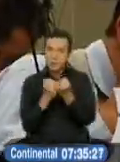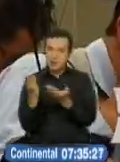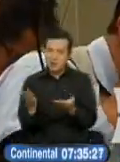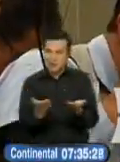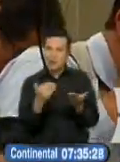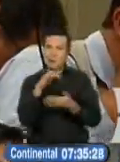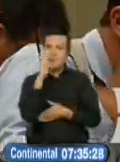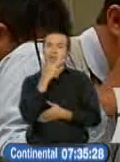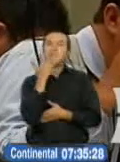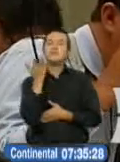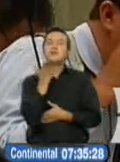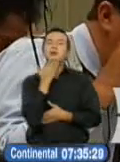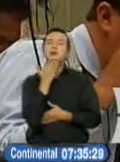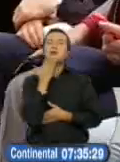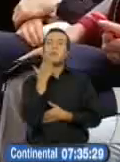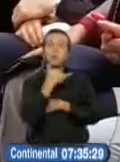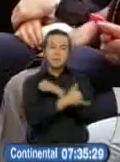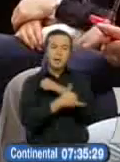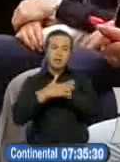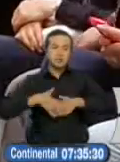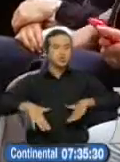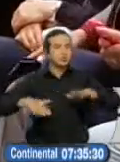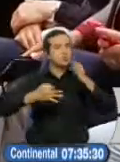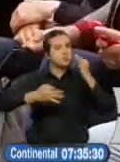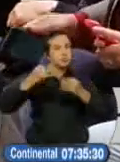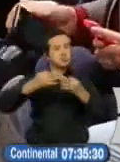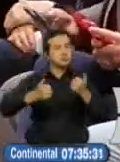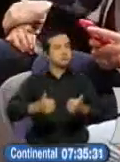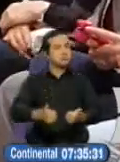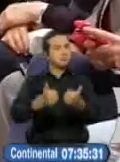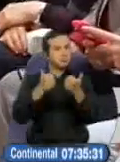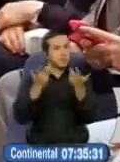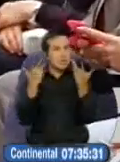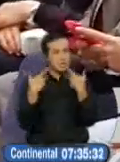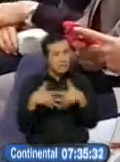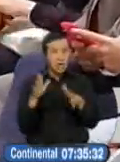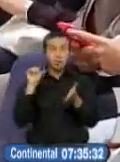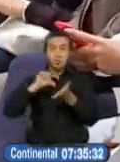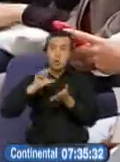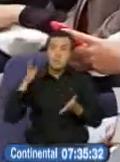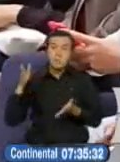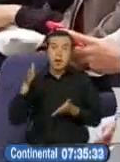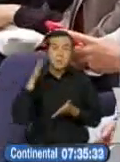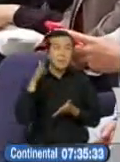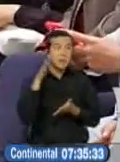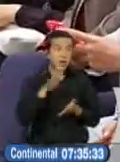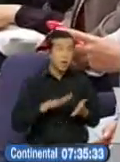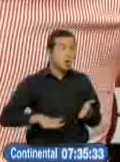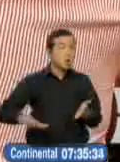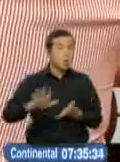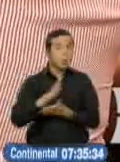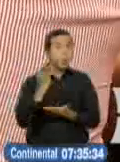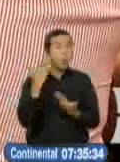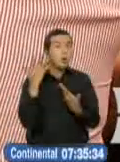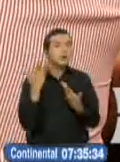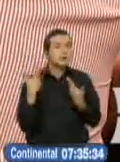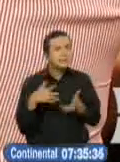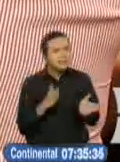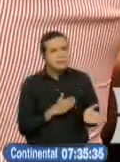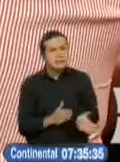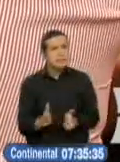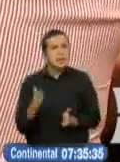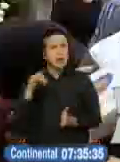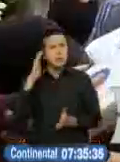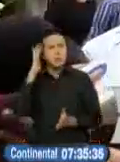a su vez a la construcción de un país más justo. Tras recorrer varias ciudades, el coloquio en Guayaquil condensa ya